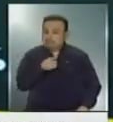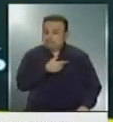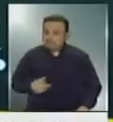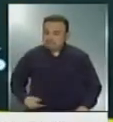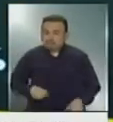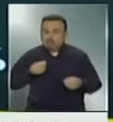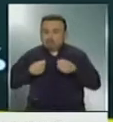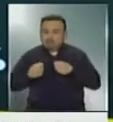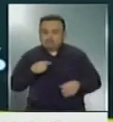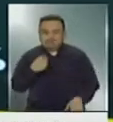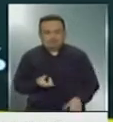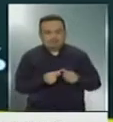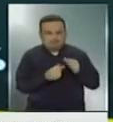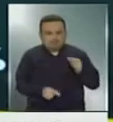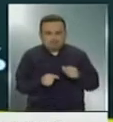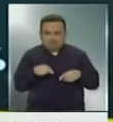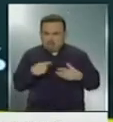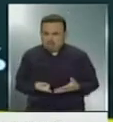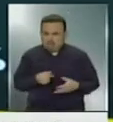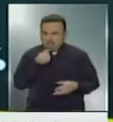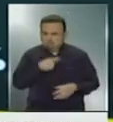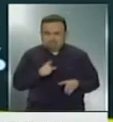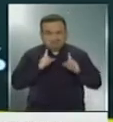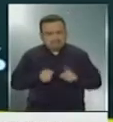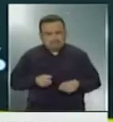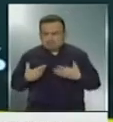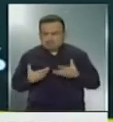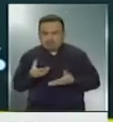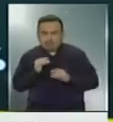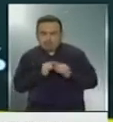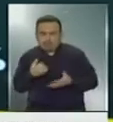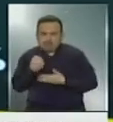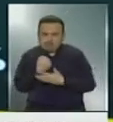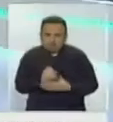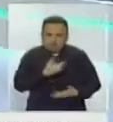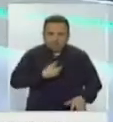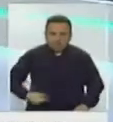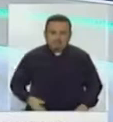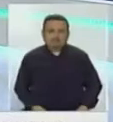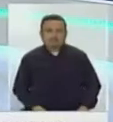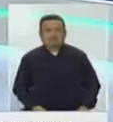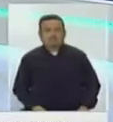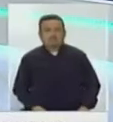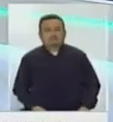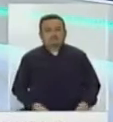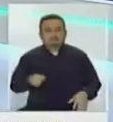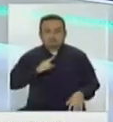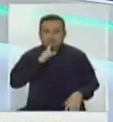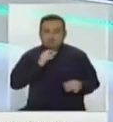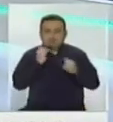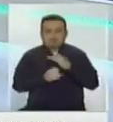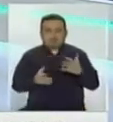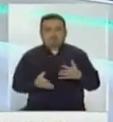plantea el presidente del comercio, que están en una bomba de tiempo que hay que desactivar con alguna forma, alguna ayuda estatal. Bueno, para